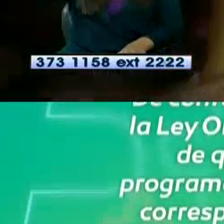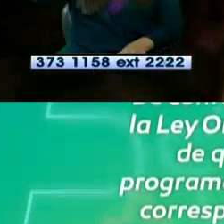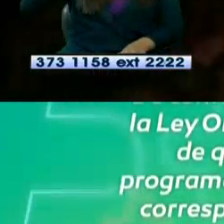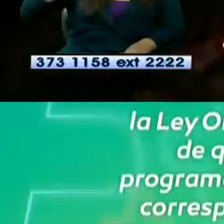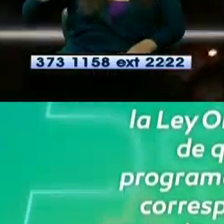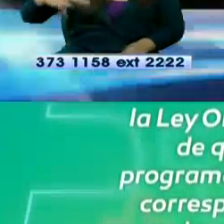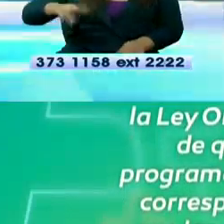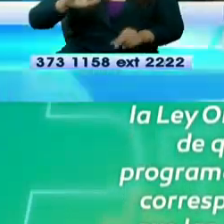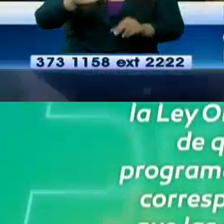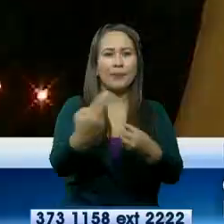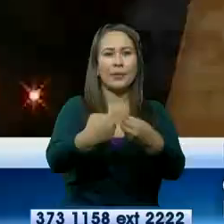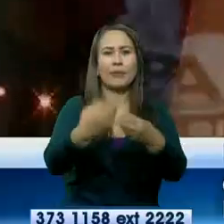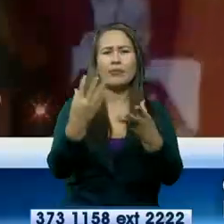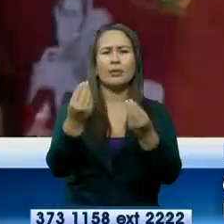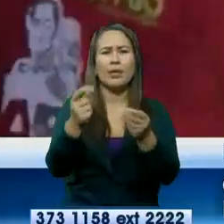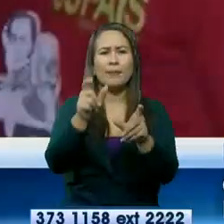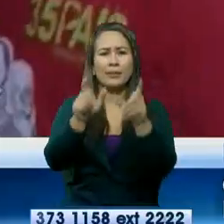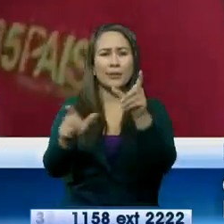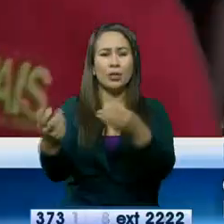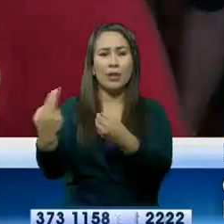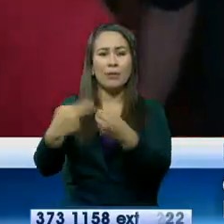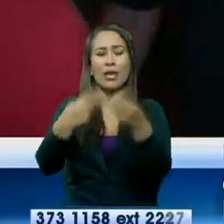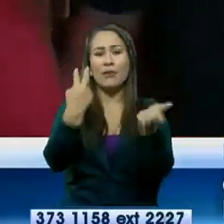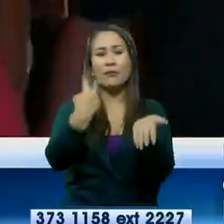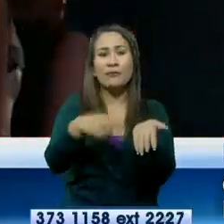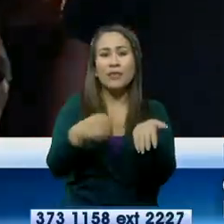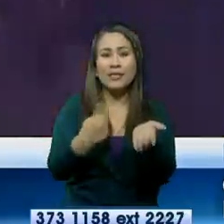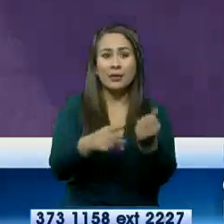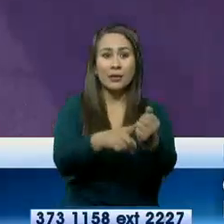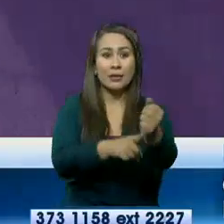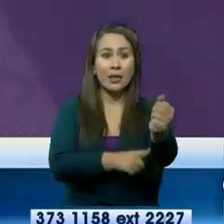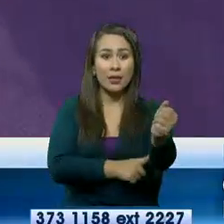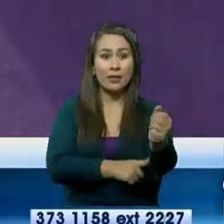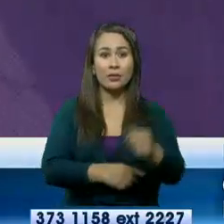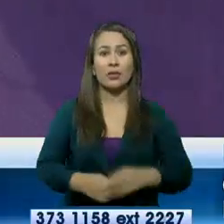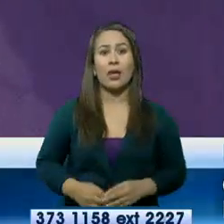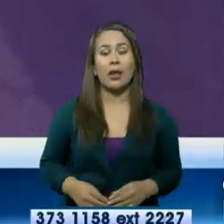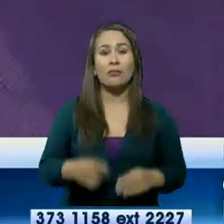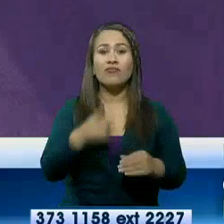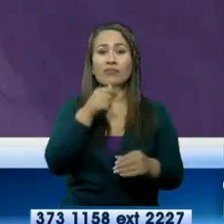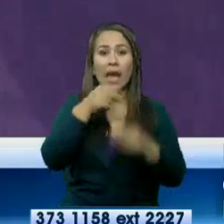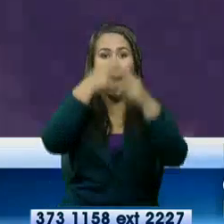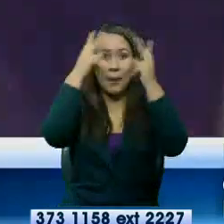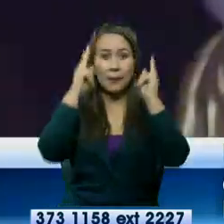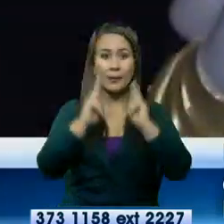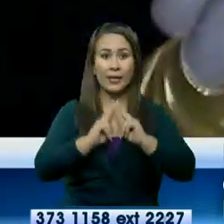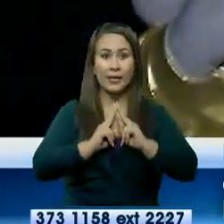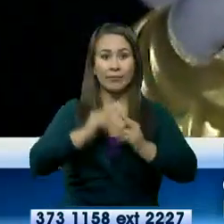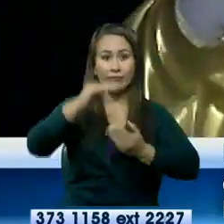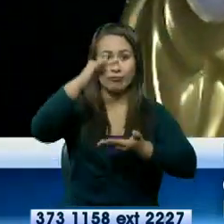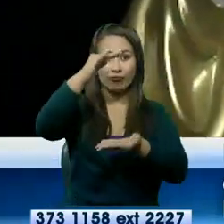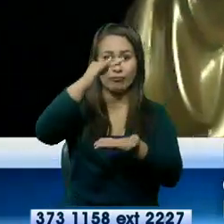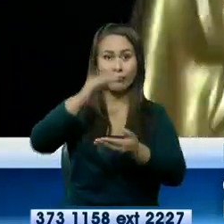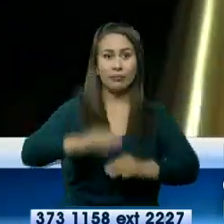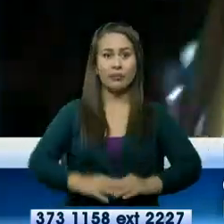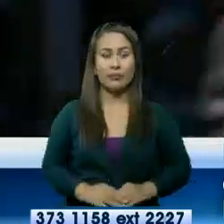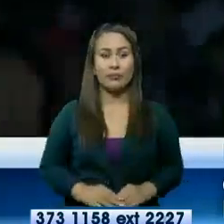En este mes decenas de católicos festejan como fiesta tradicional a la Virgen de Agua Santa.